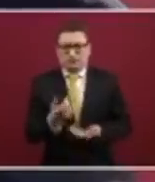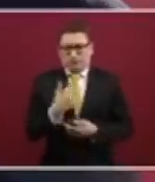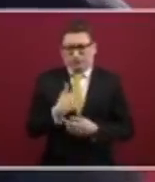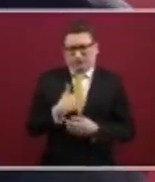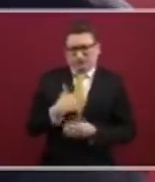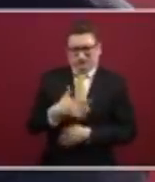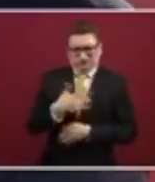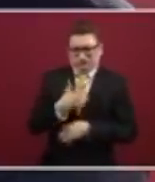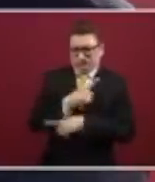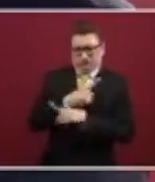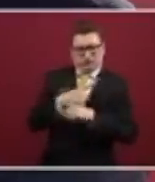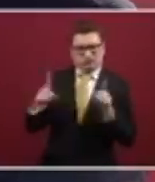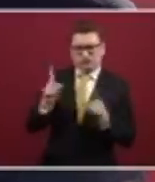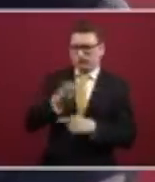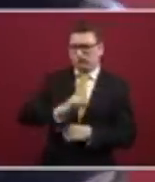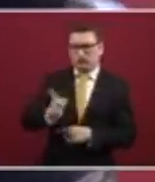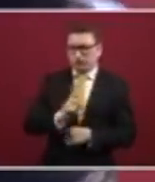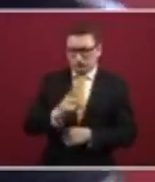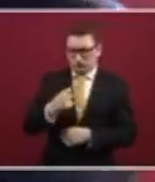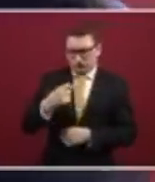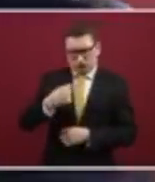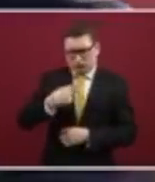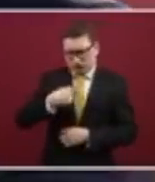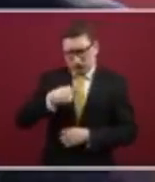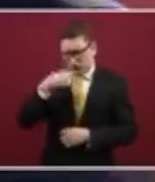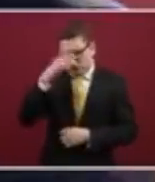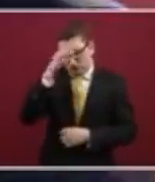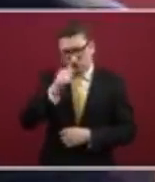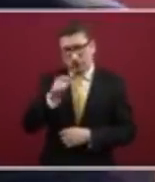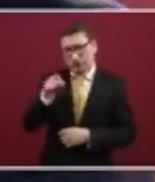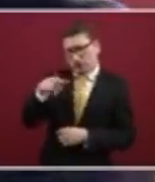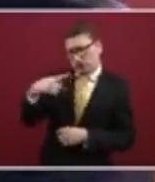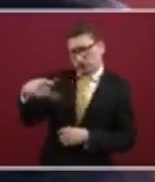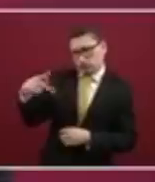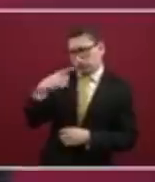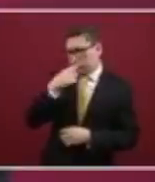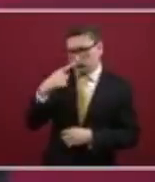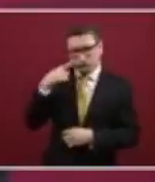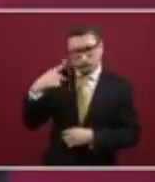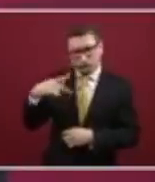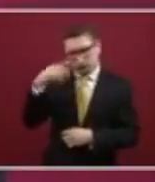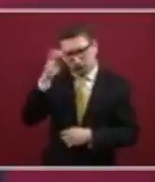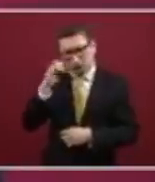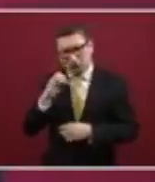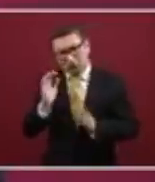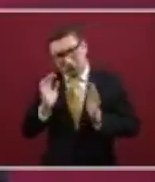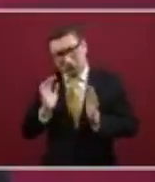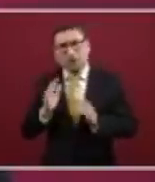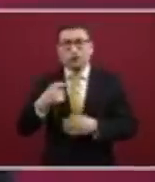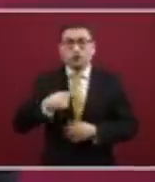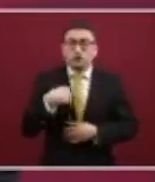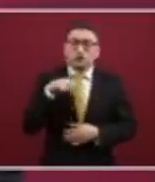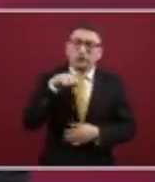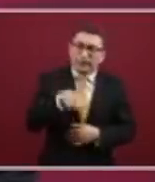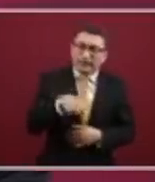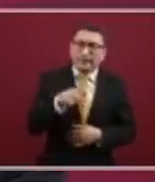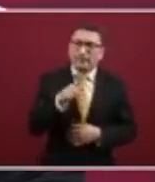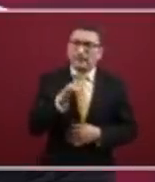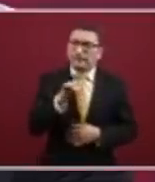contrario, no coincido, sé que Pemex